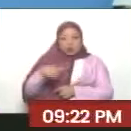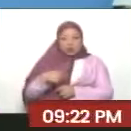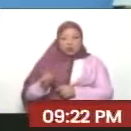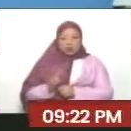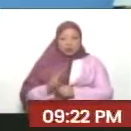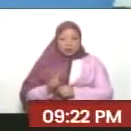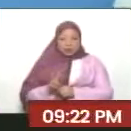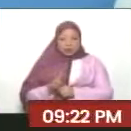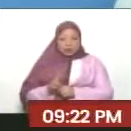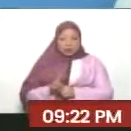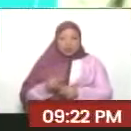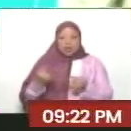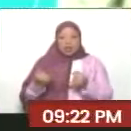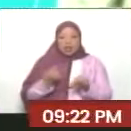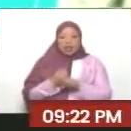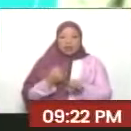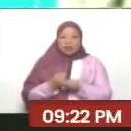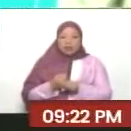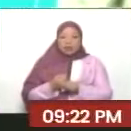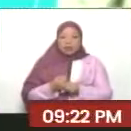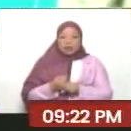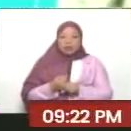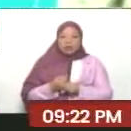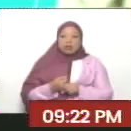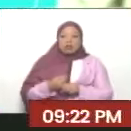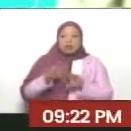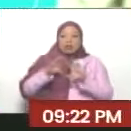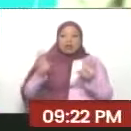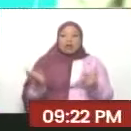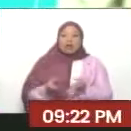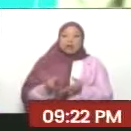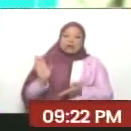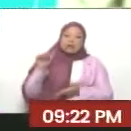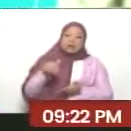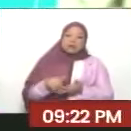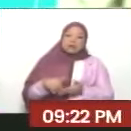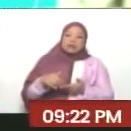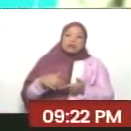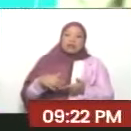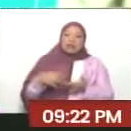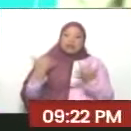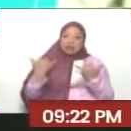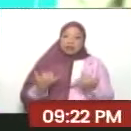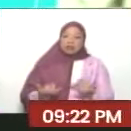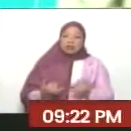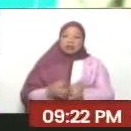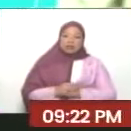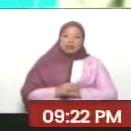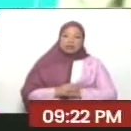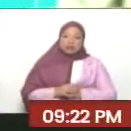país. Bueno, la economía de Miranda, viento en popa.